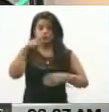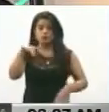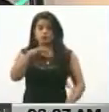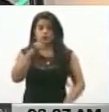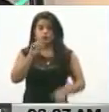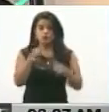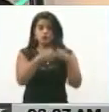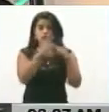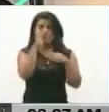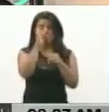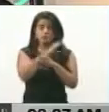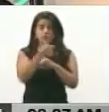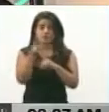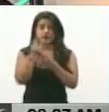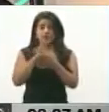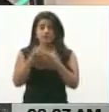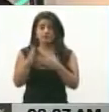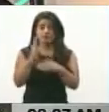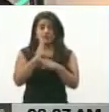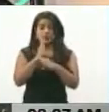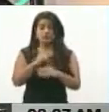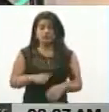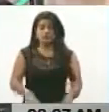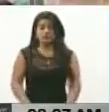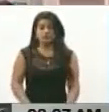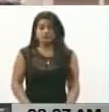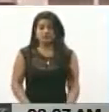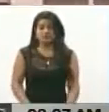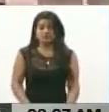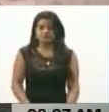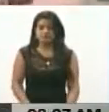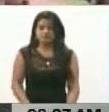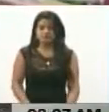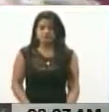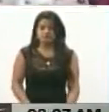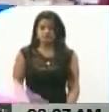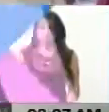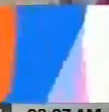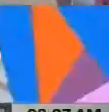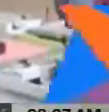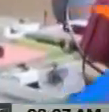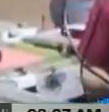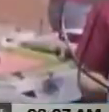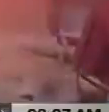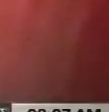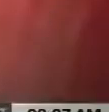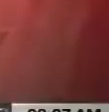élites, nada más y completamente gratis. Vamos a una pausa.